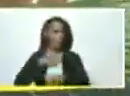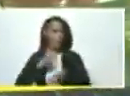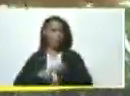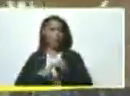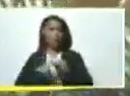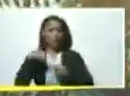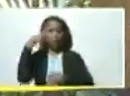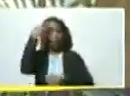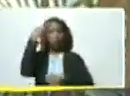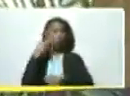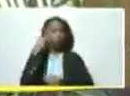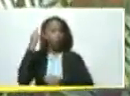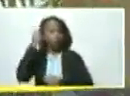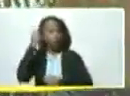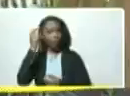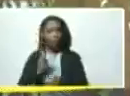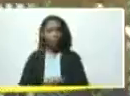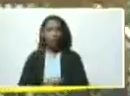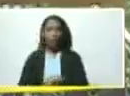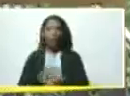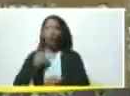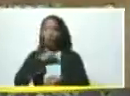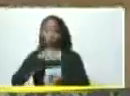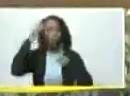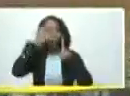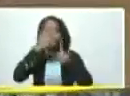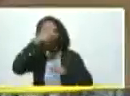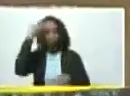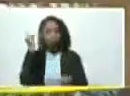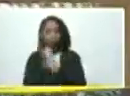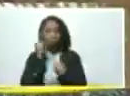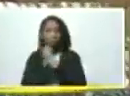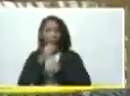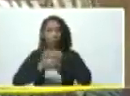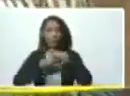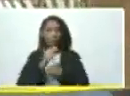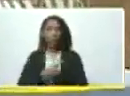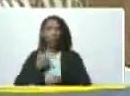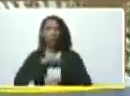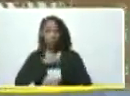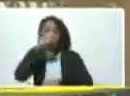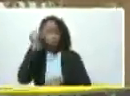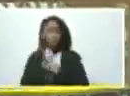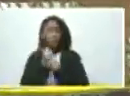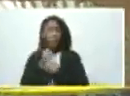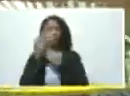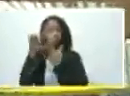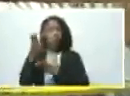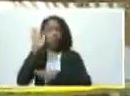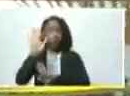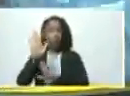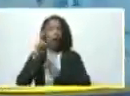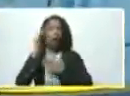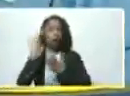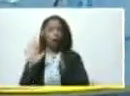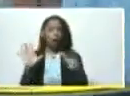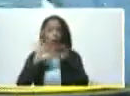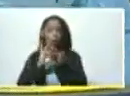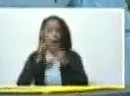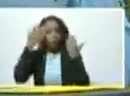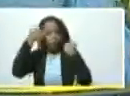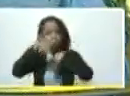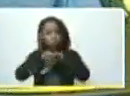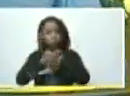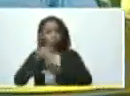lee la mente. No, presidente, no tenemos. Estamos formados para el trabajo. Nosotros en nuestro trabajo y usted en el suyo. Así es, uniendo al pueblo. Uniendo